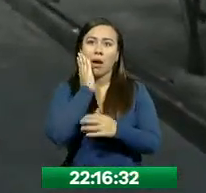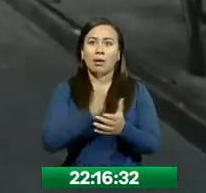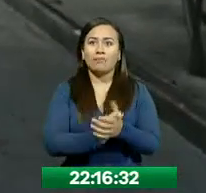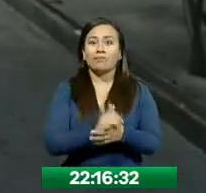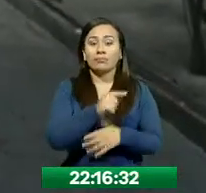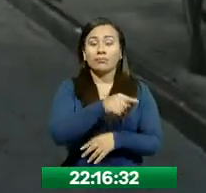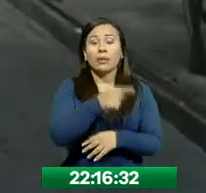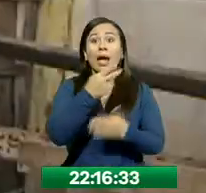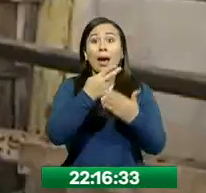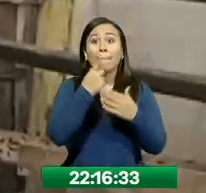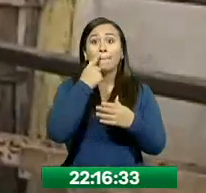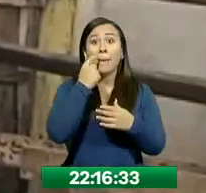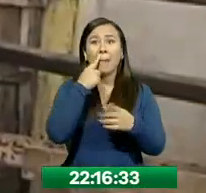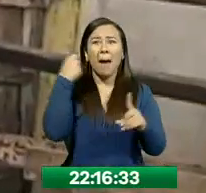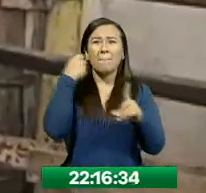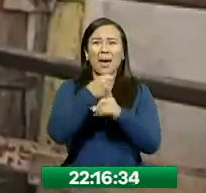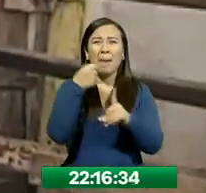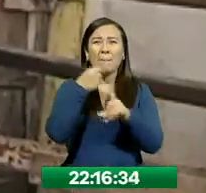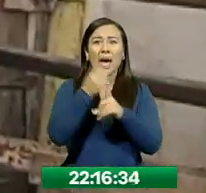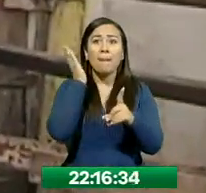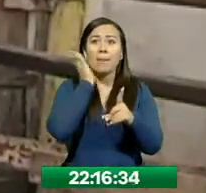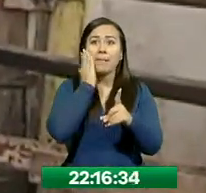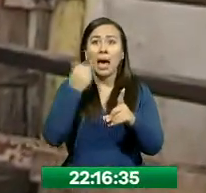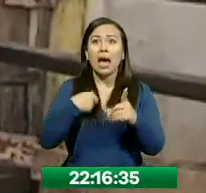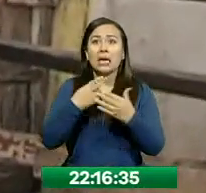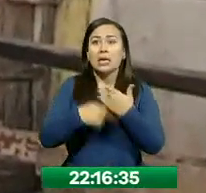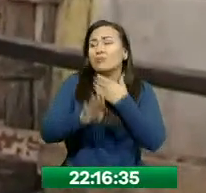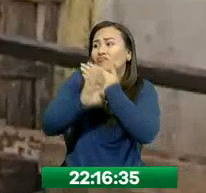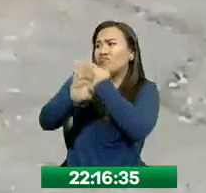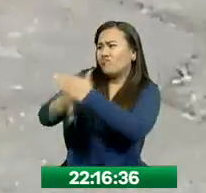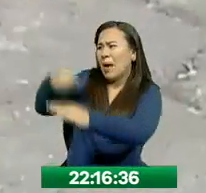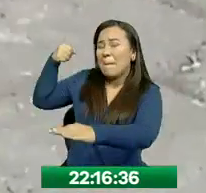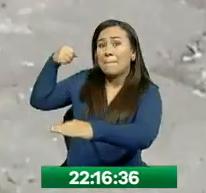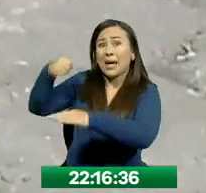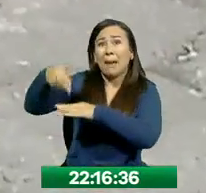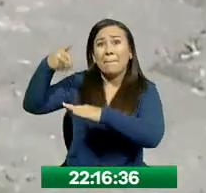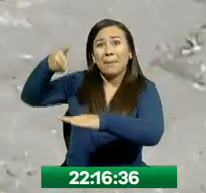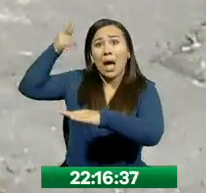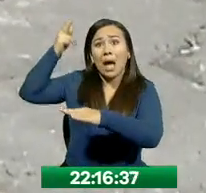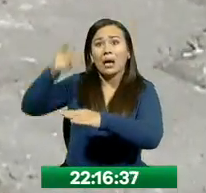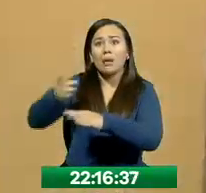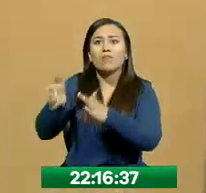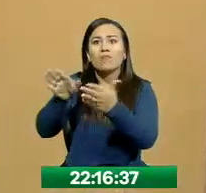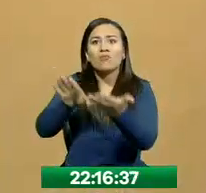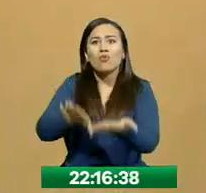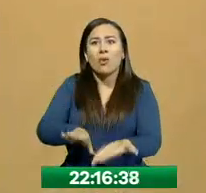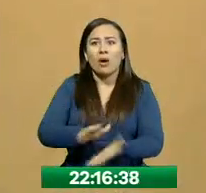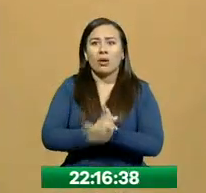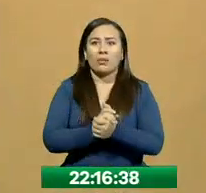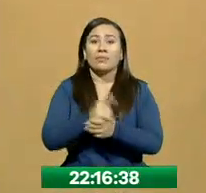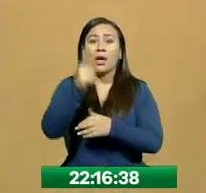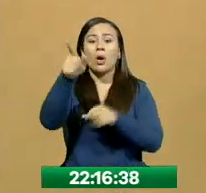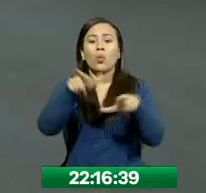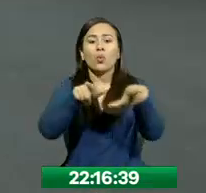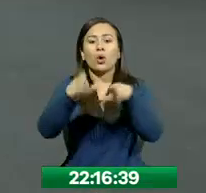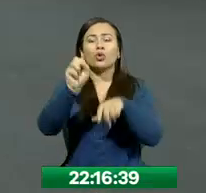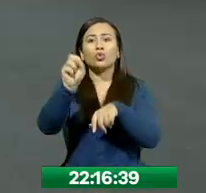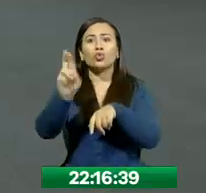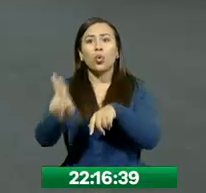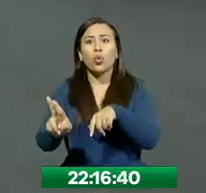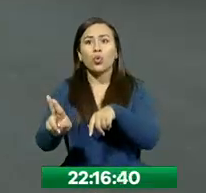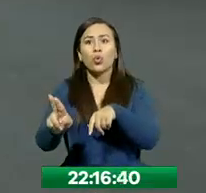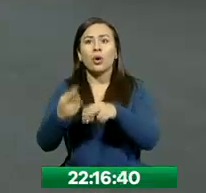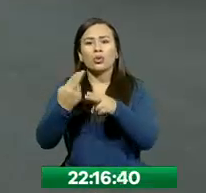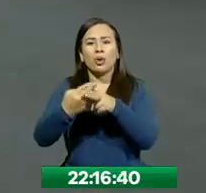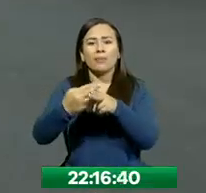el pasado fin de semana en la cooperativa Eloy Alfaro, perteneciente a las Malvinas Sur de Guayaquil. Supuestamente, una